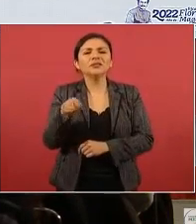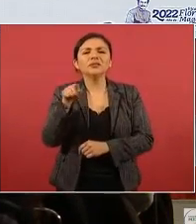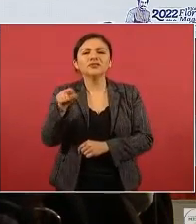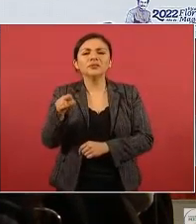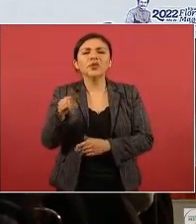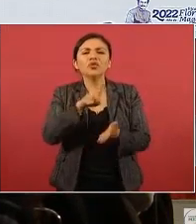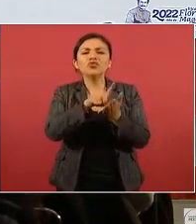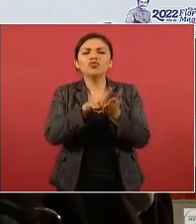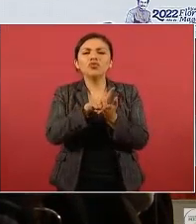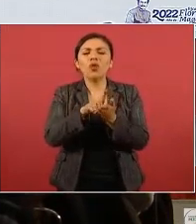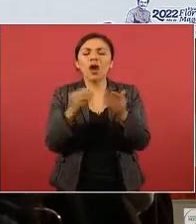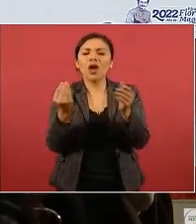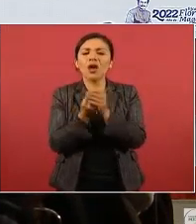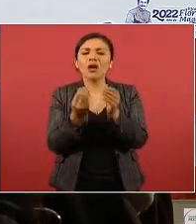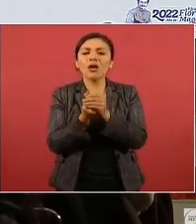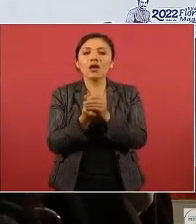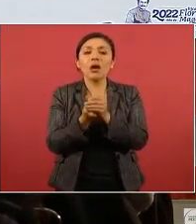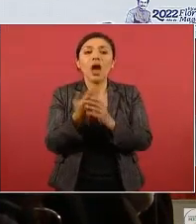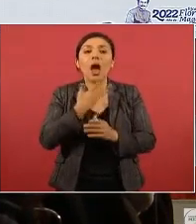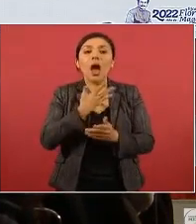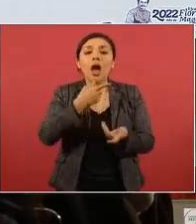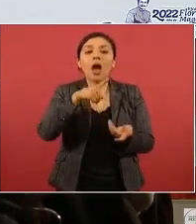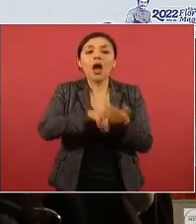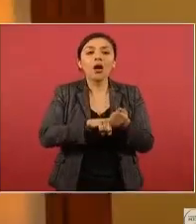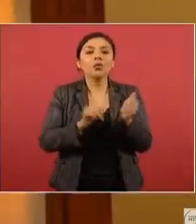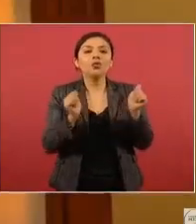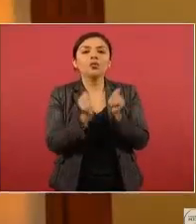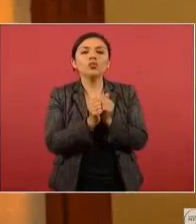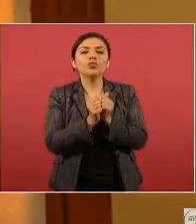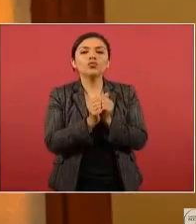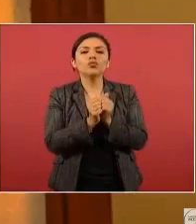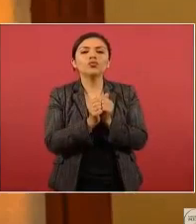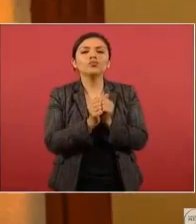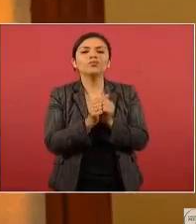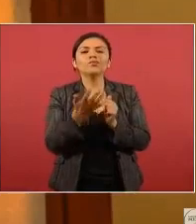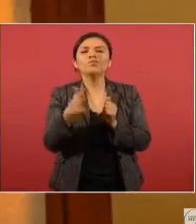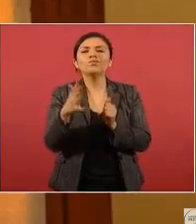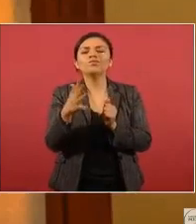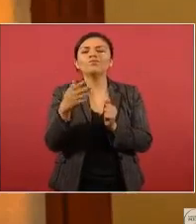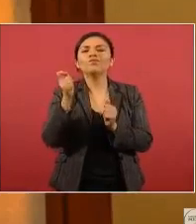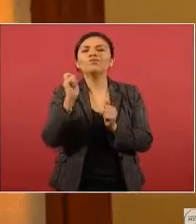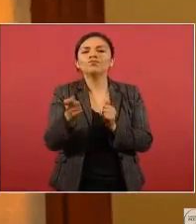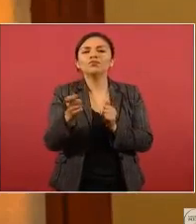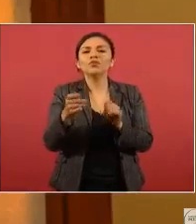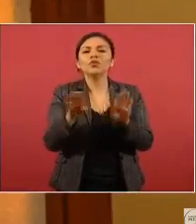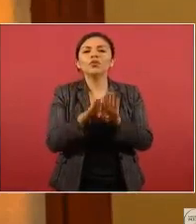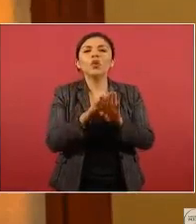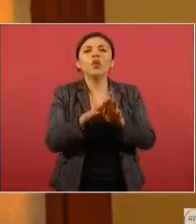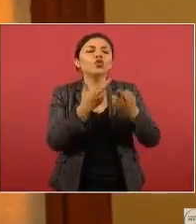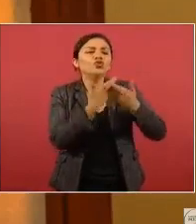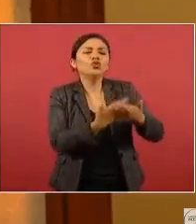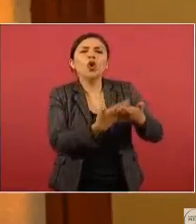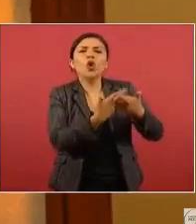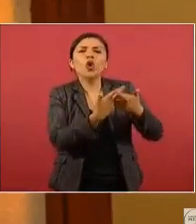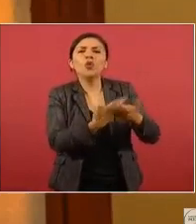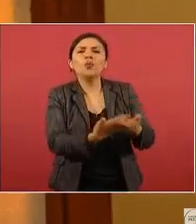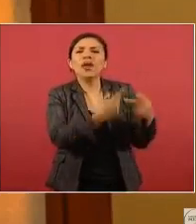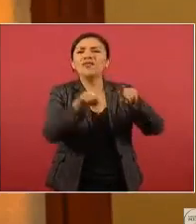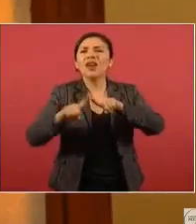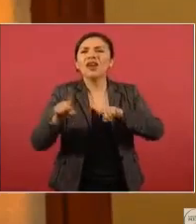una droga que se integra con por decirlo de una manera los sobrantes de diferentes